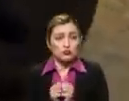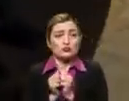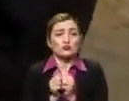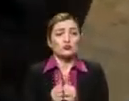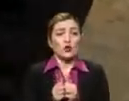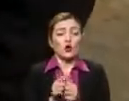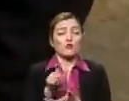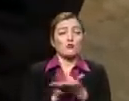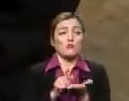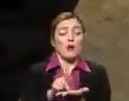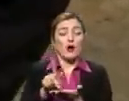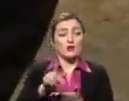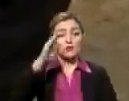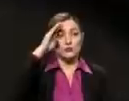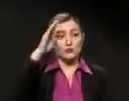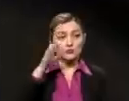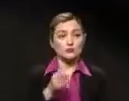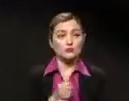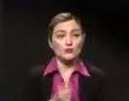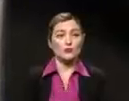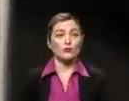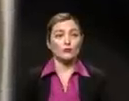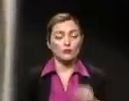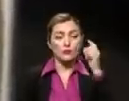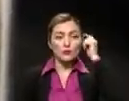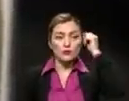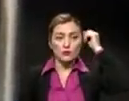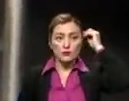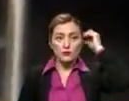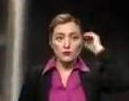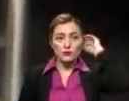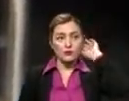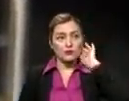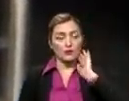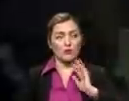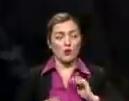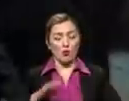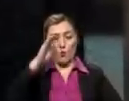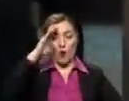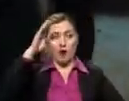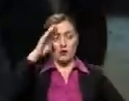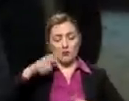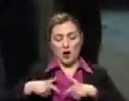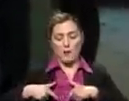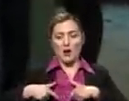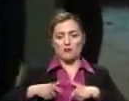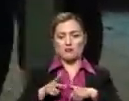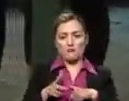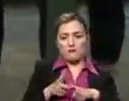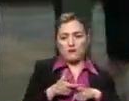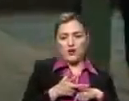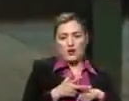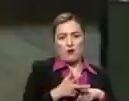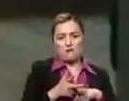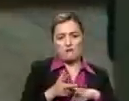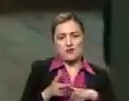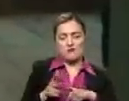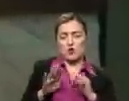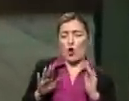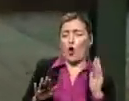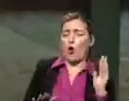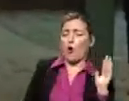para contratar seguridad privada. Cada guardia tiene su cámara GoPro. Estamos filmando las 12 horas que estamos